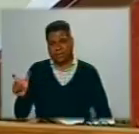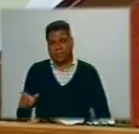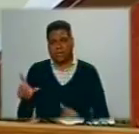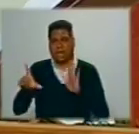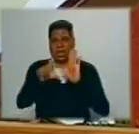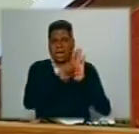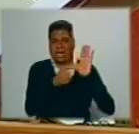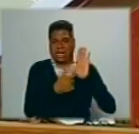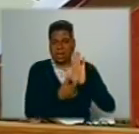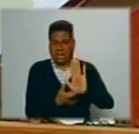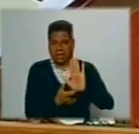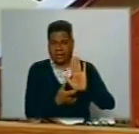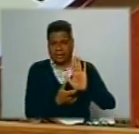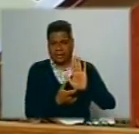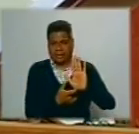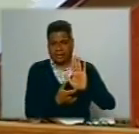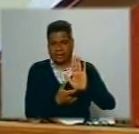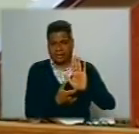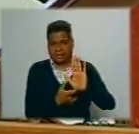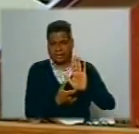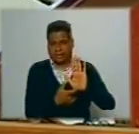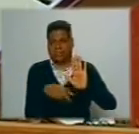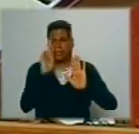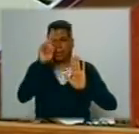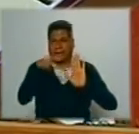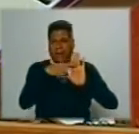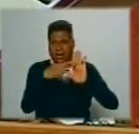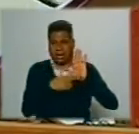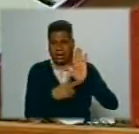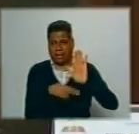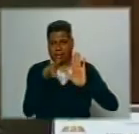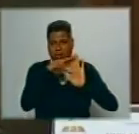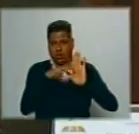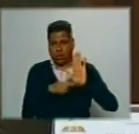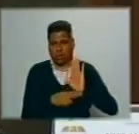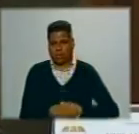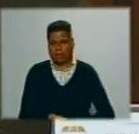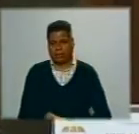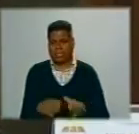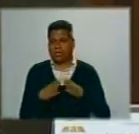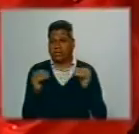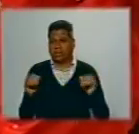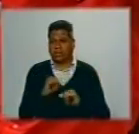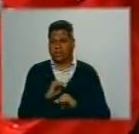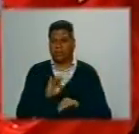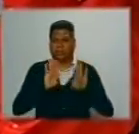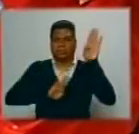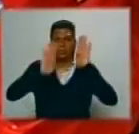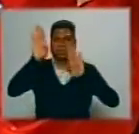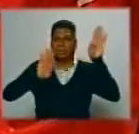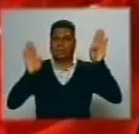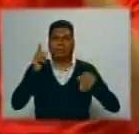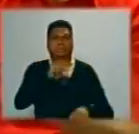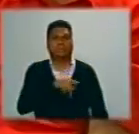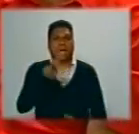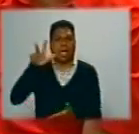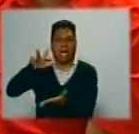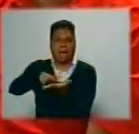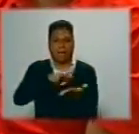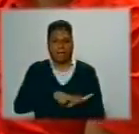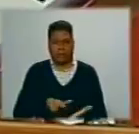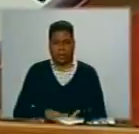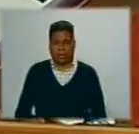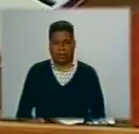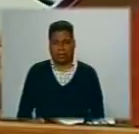ley constitucional, sus reglamentos y normas. Es todo. En consideración, aprobado.